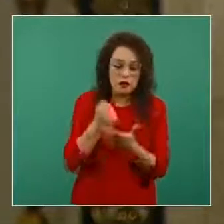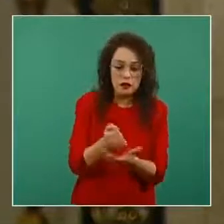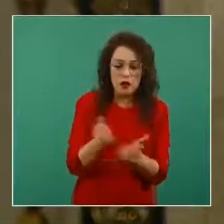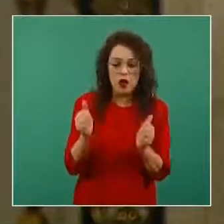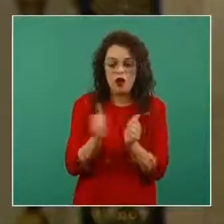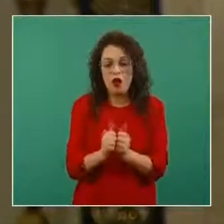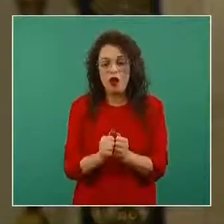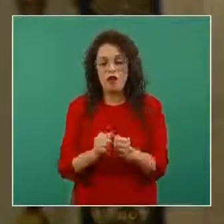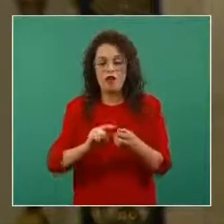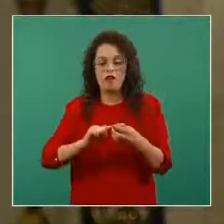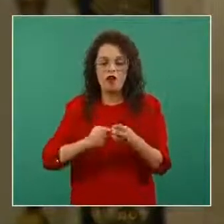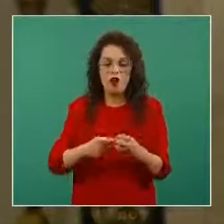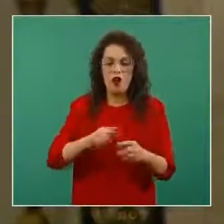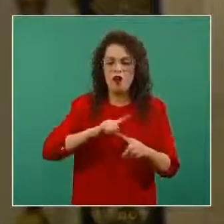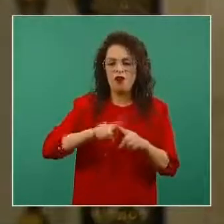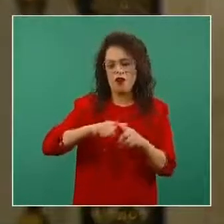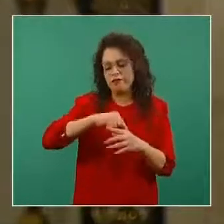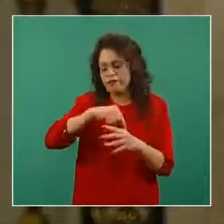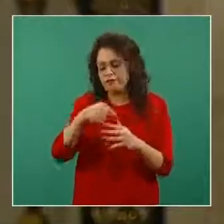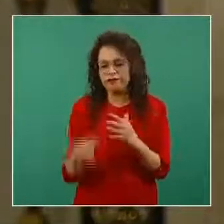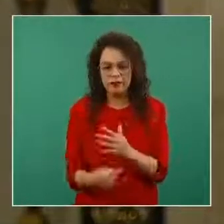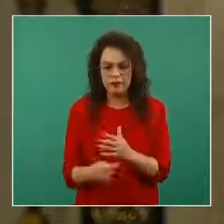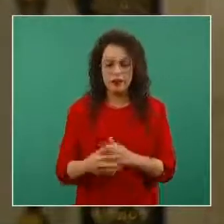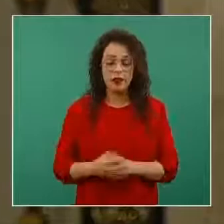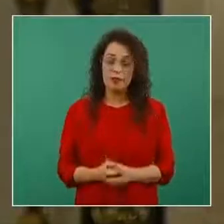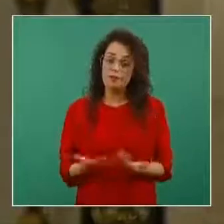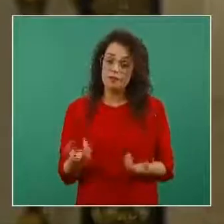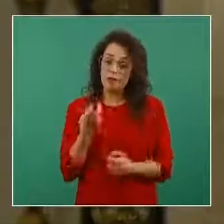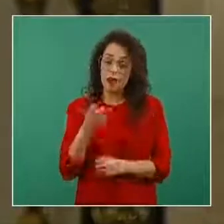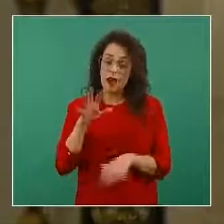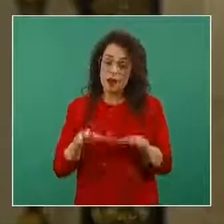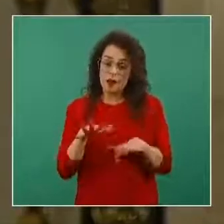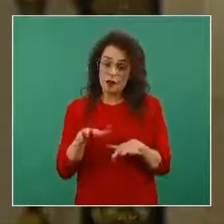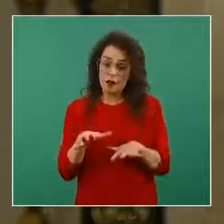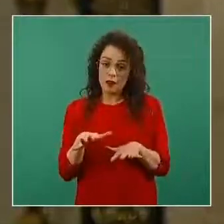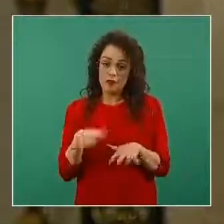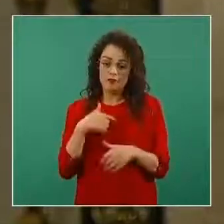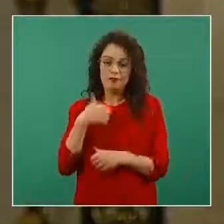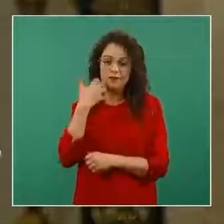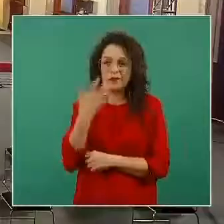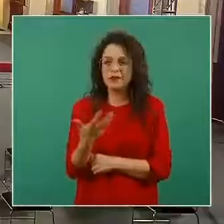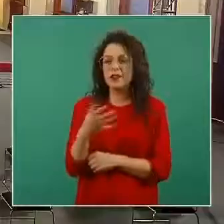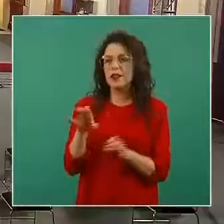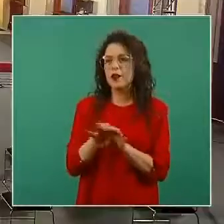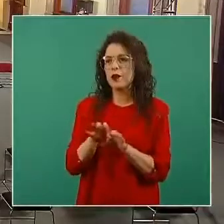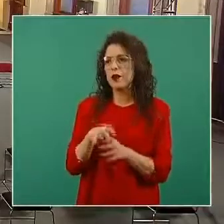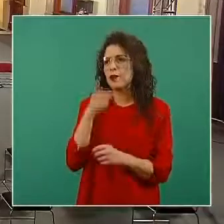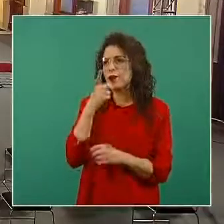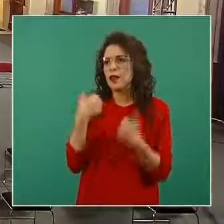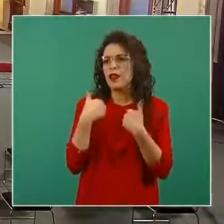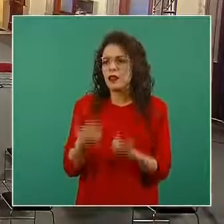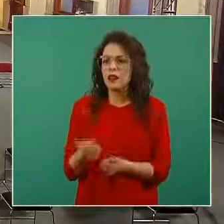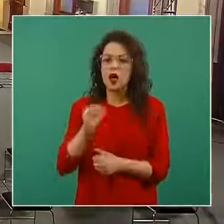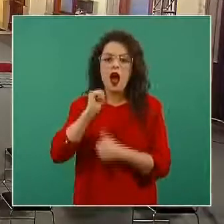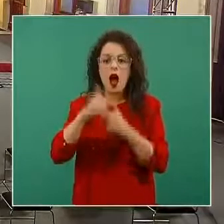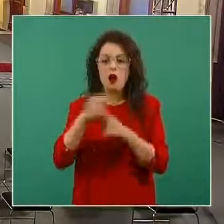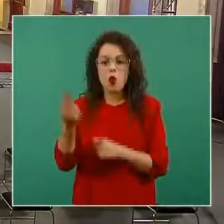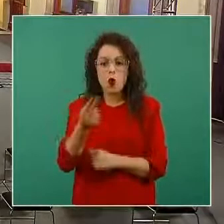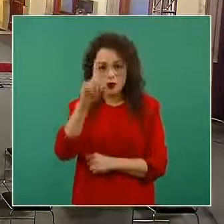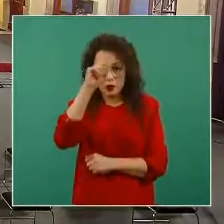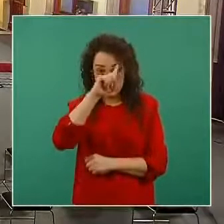gorgojo. Entonces quería también entender a ver si ustedes tienen alguna recomendación en ese aspecto. Gracias.